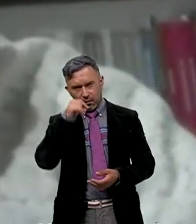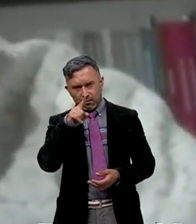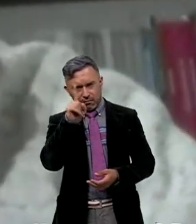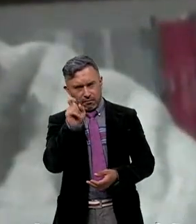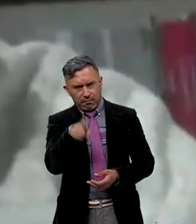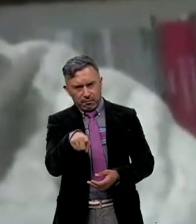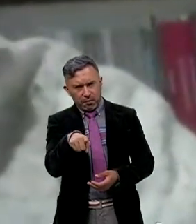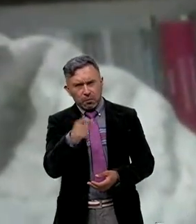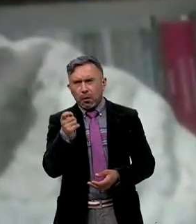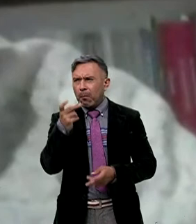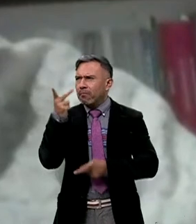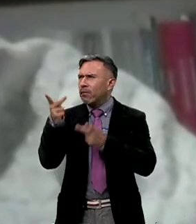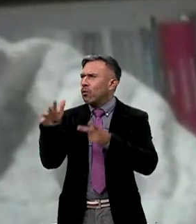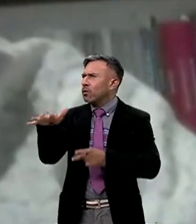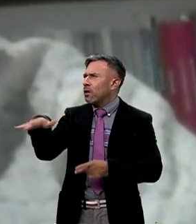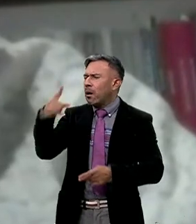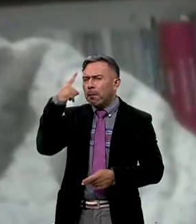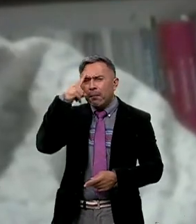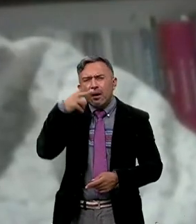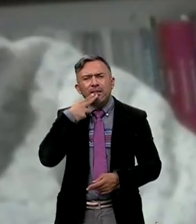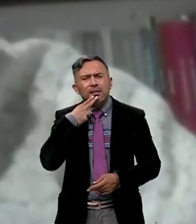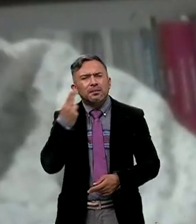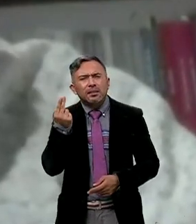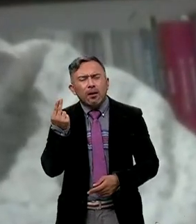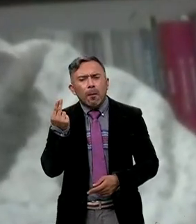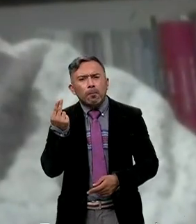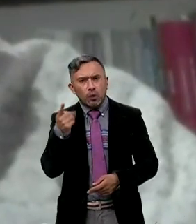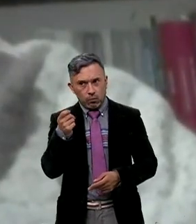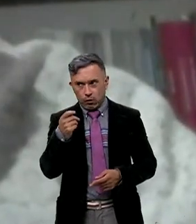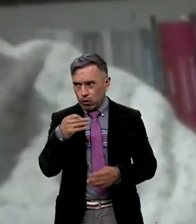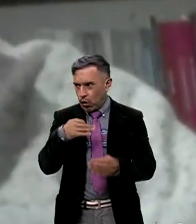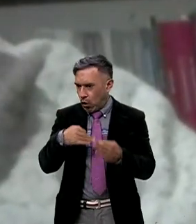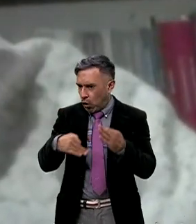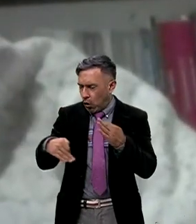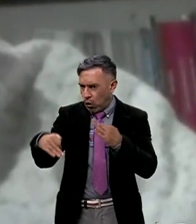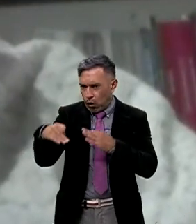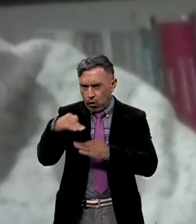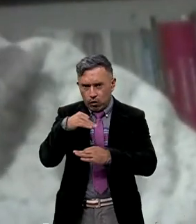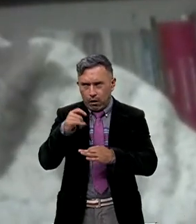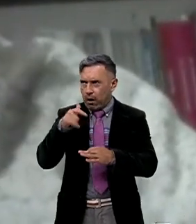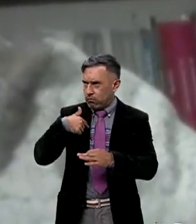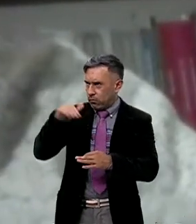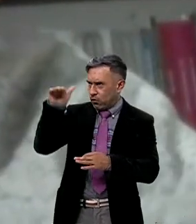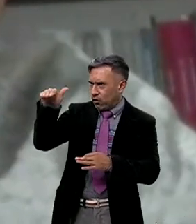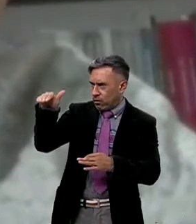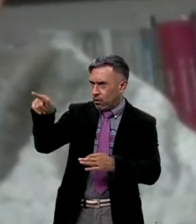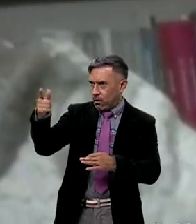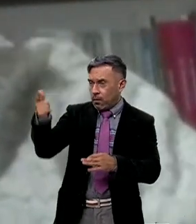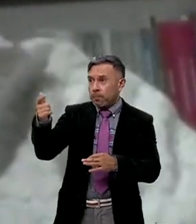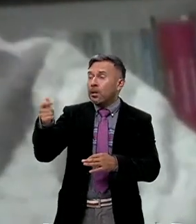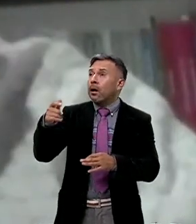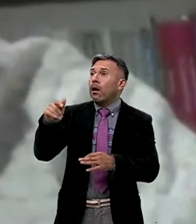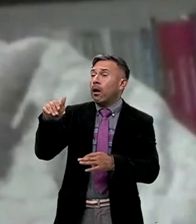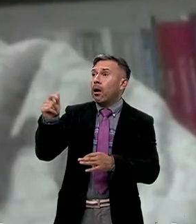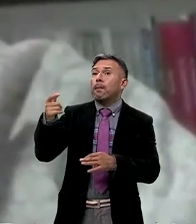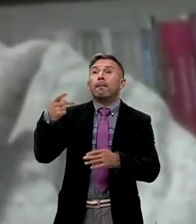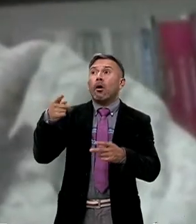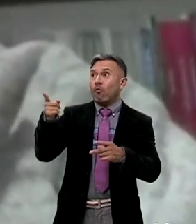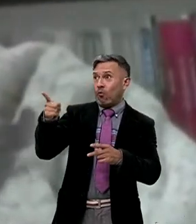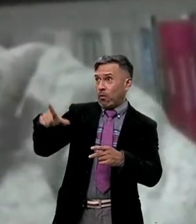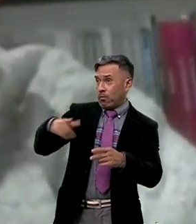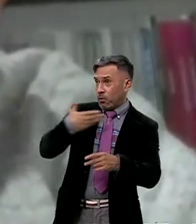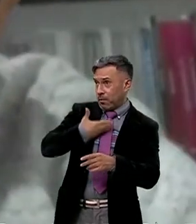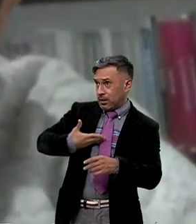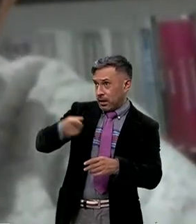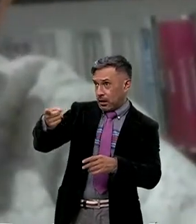todos les dijimos que no había necesidad de preguntarle al soberano sobre si se aplicaba o no se aplicaba